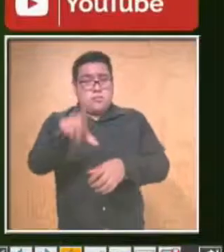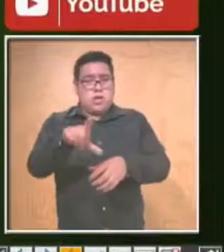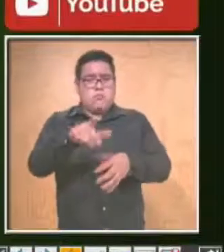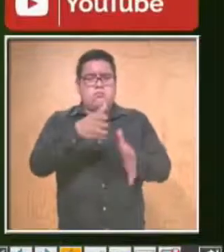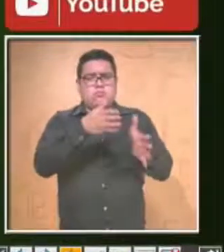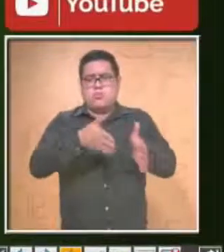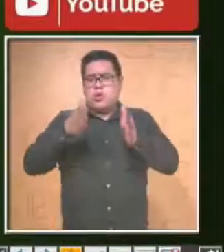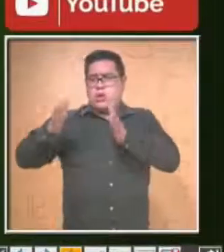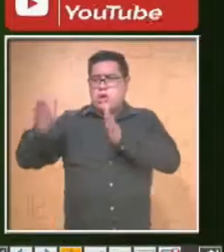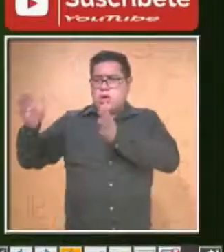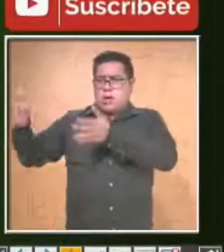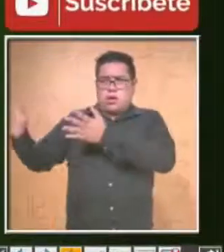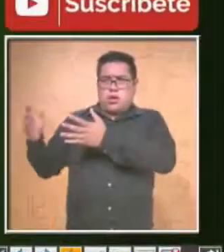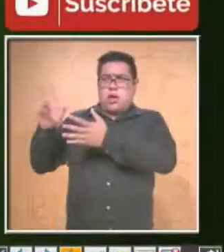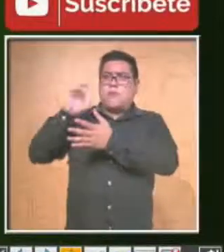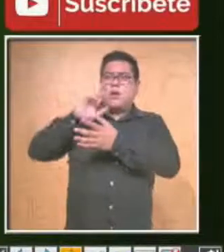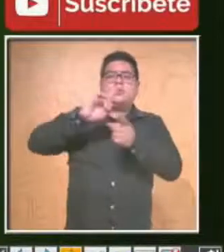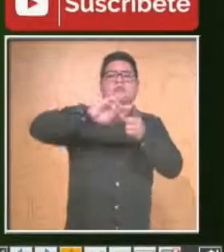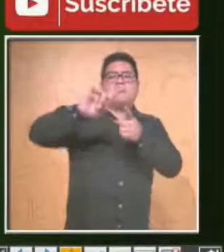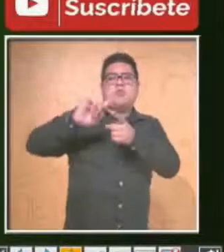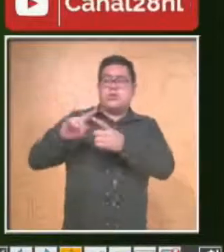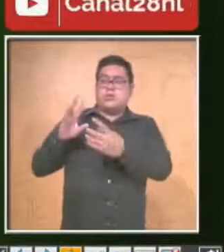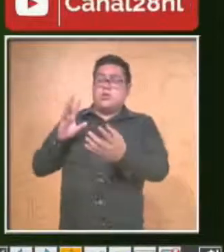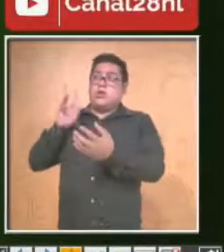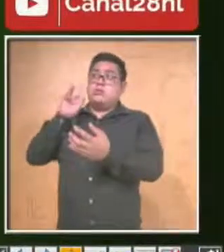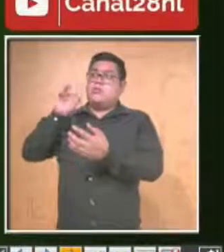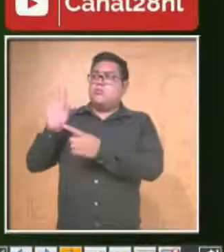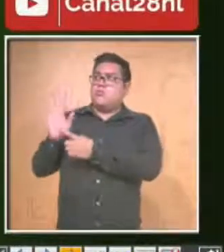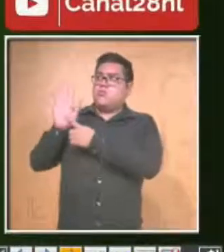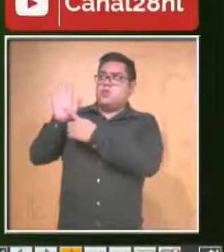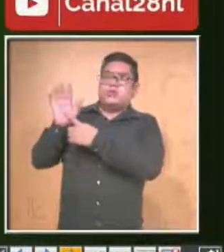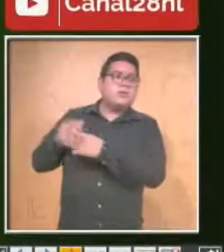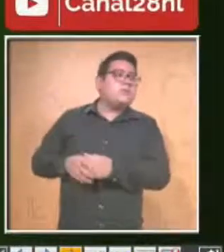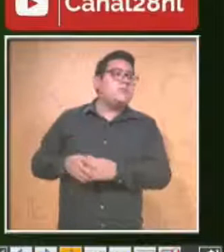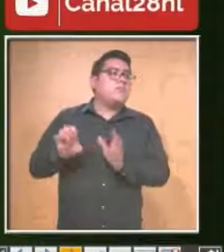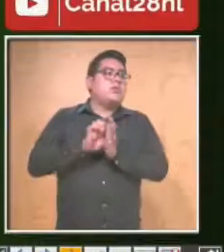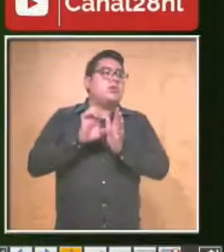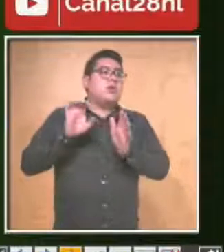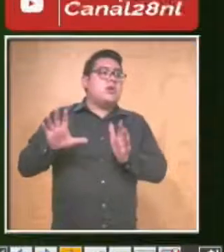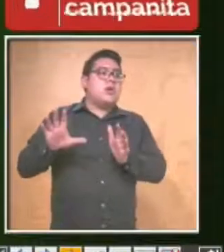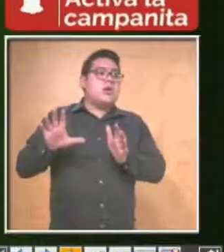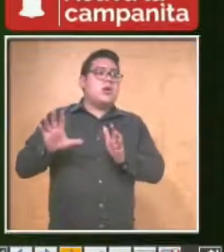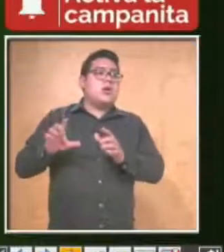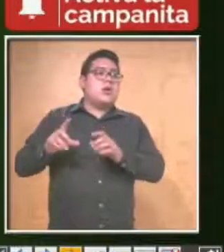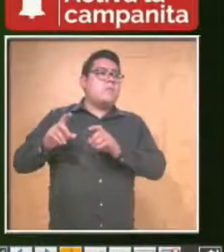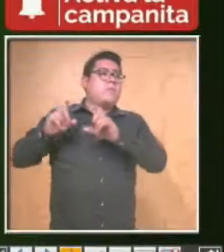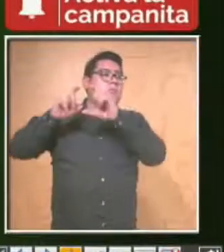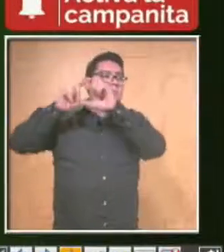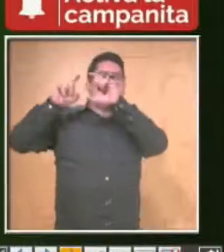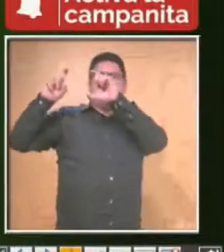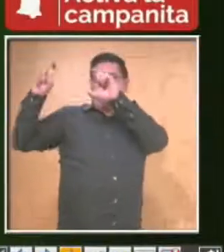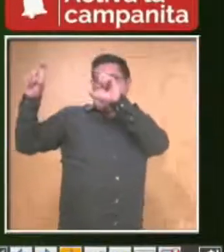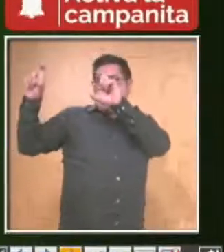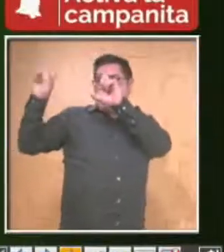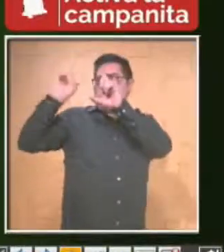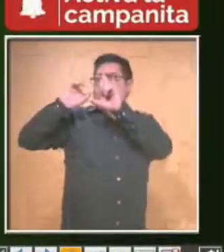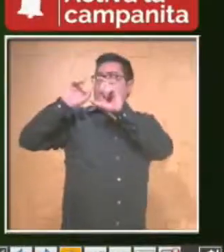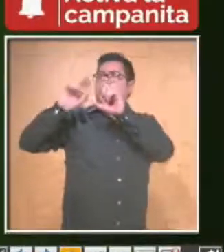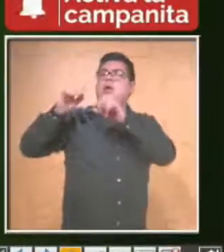viendo que aparece de pronto en la pantalla, ahí al lado de la imagen, el ámbito de estudio de estas